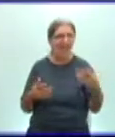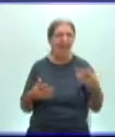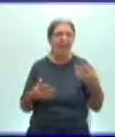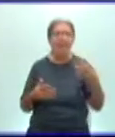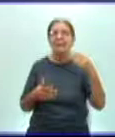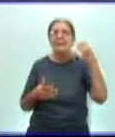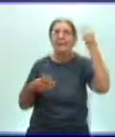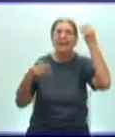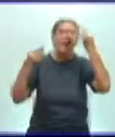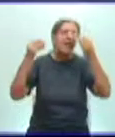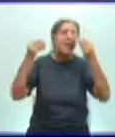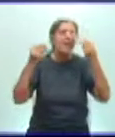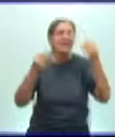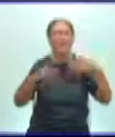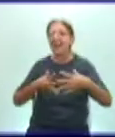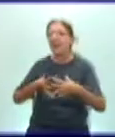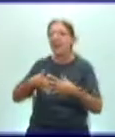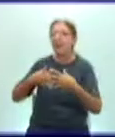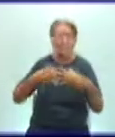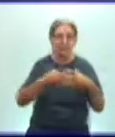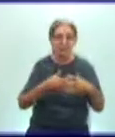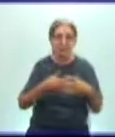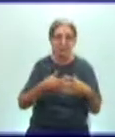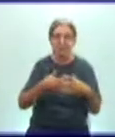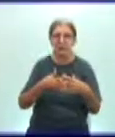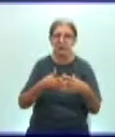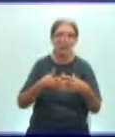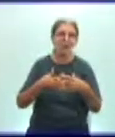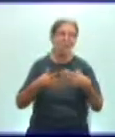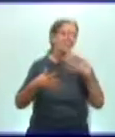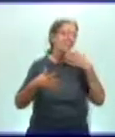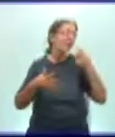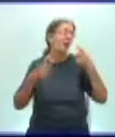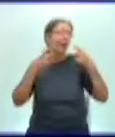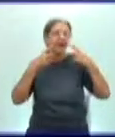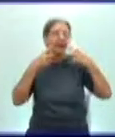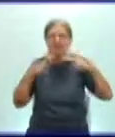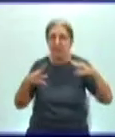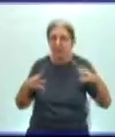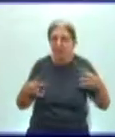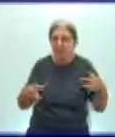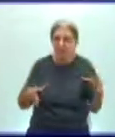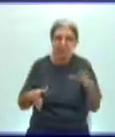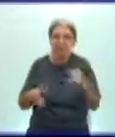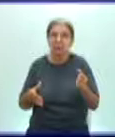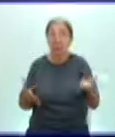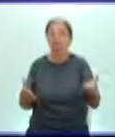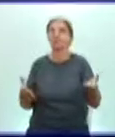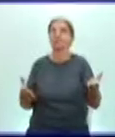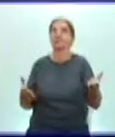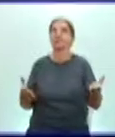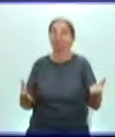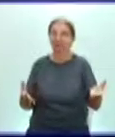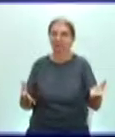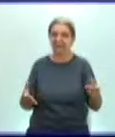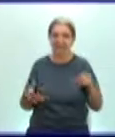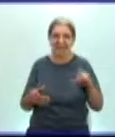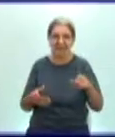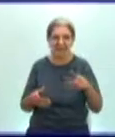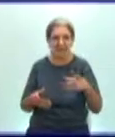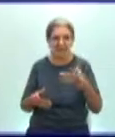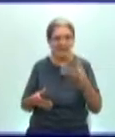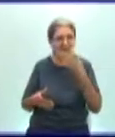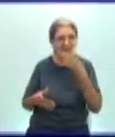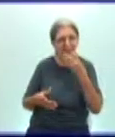apaga después a los tres negros. Le apaga después, cuando lo recoge un barco americano, un